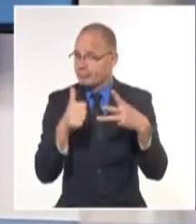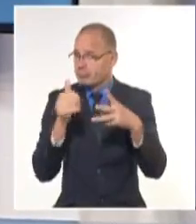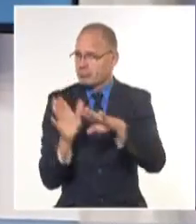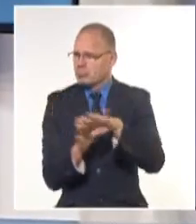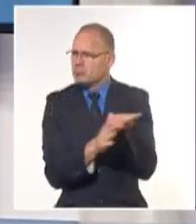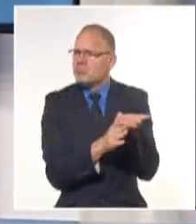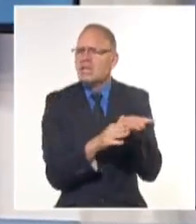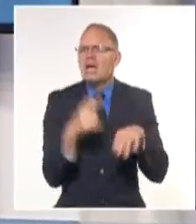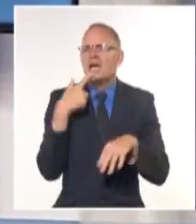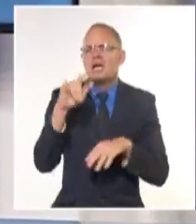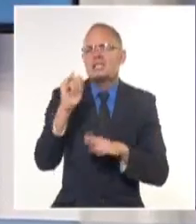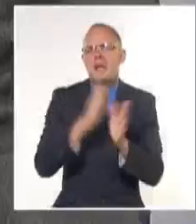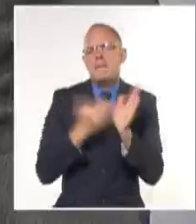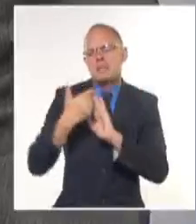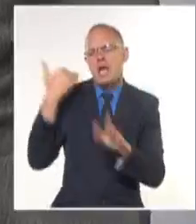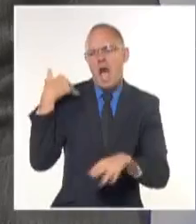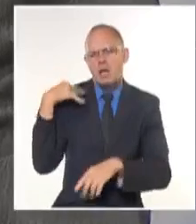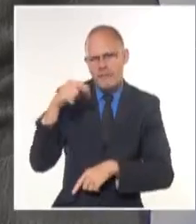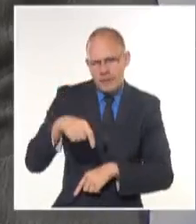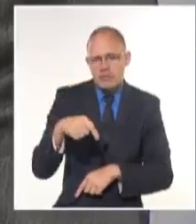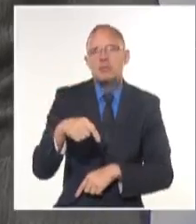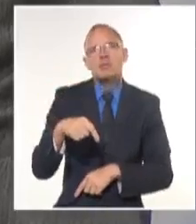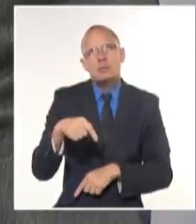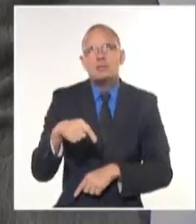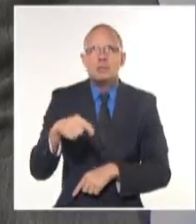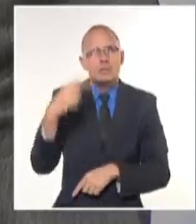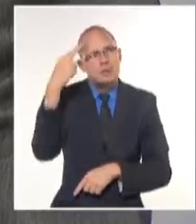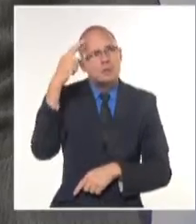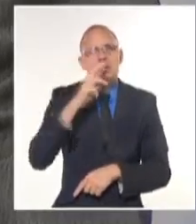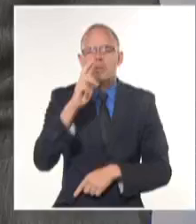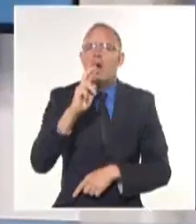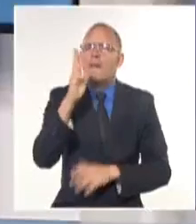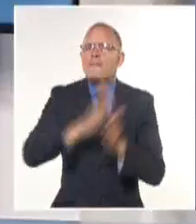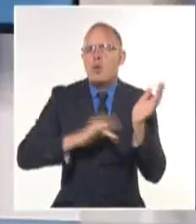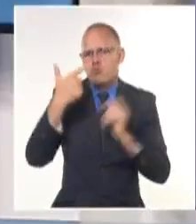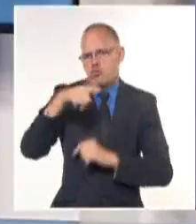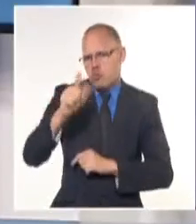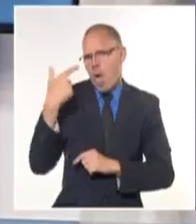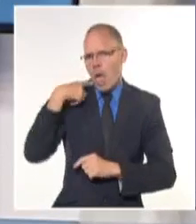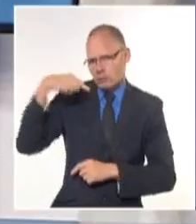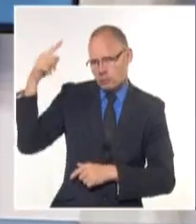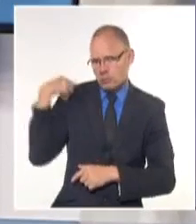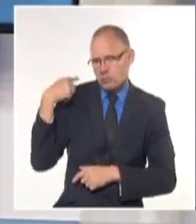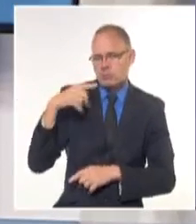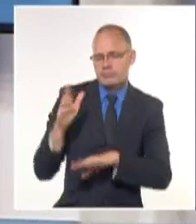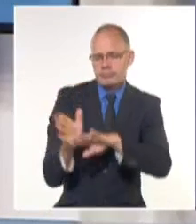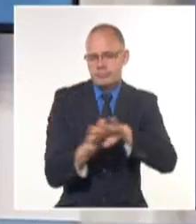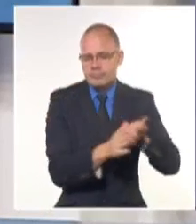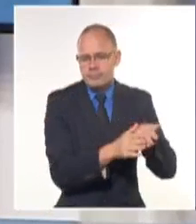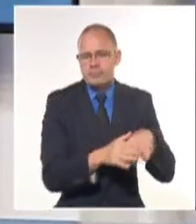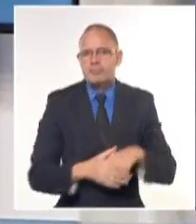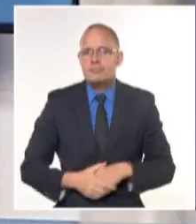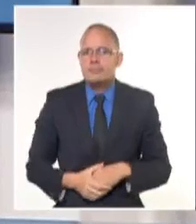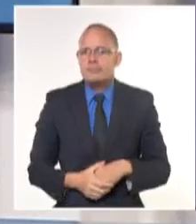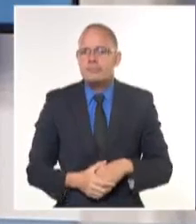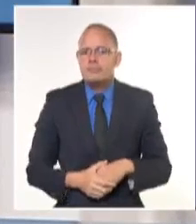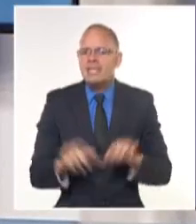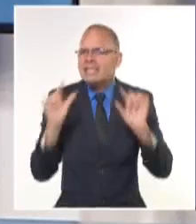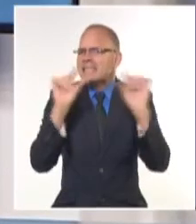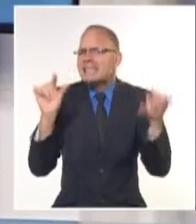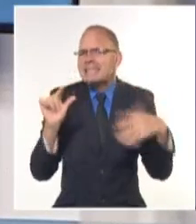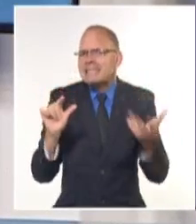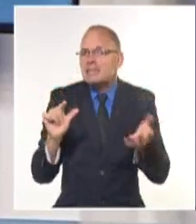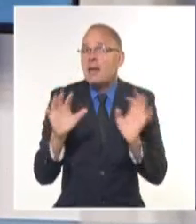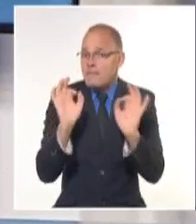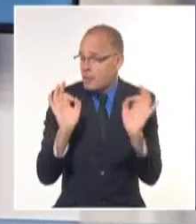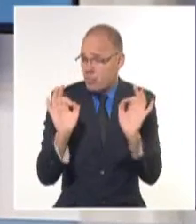meses que estuvieron por aquí la última vez, ¿cierto? Estuvimos en julio. En julio del año pasado. Entonces, y hablaron de este mismo tema. Estamos igual